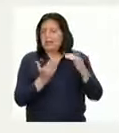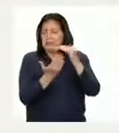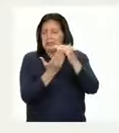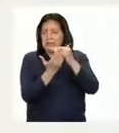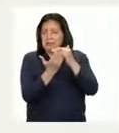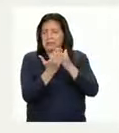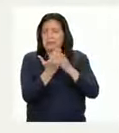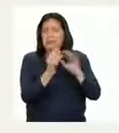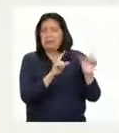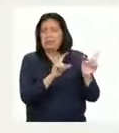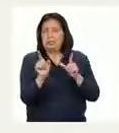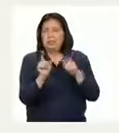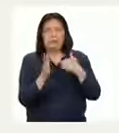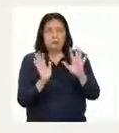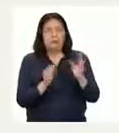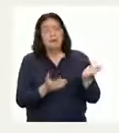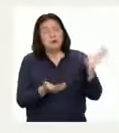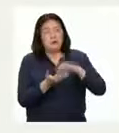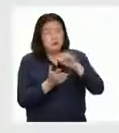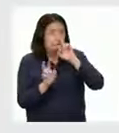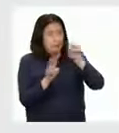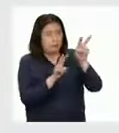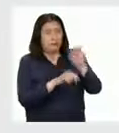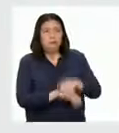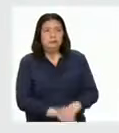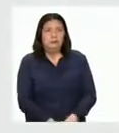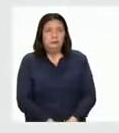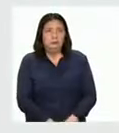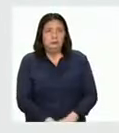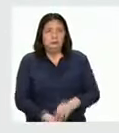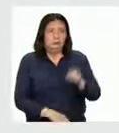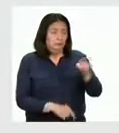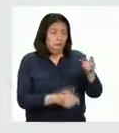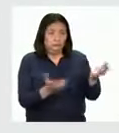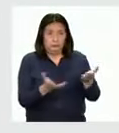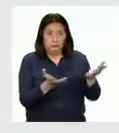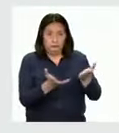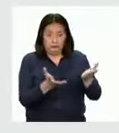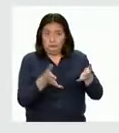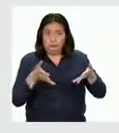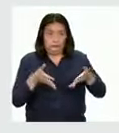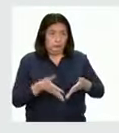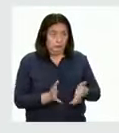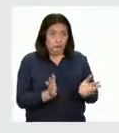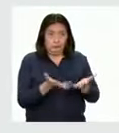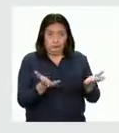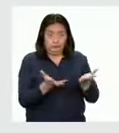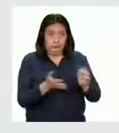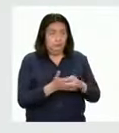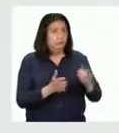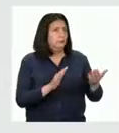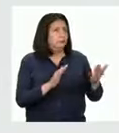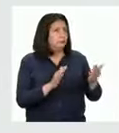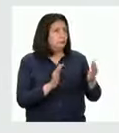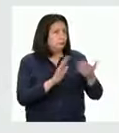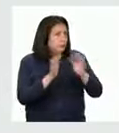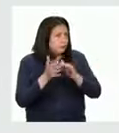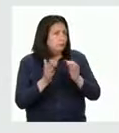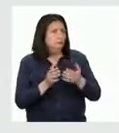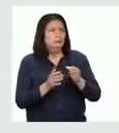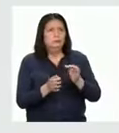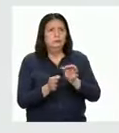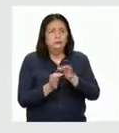nuestro esquema de preguntas. Revisémoslo. ¿De dónde eres? ¿Región, ciudad, distrito,